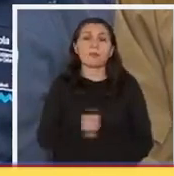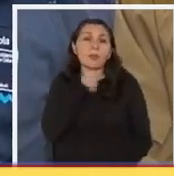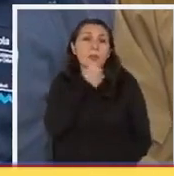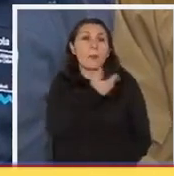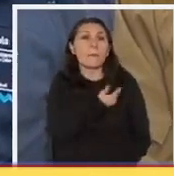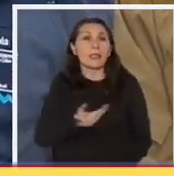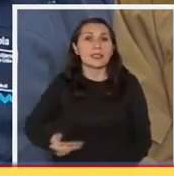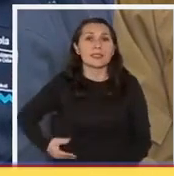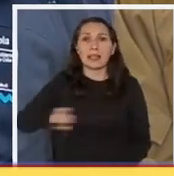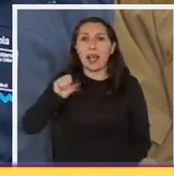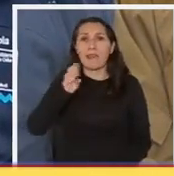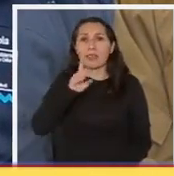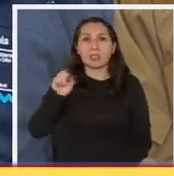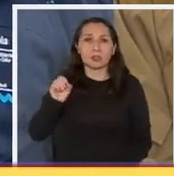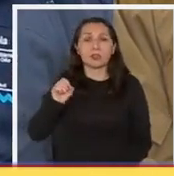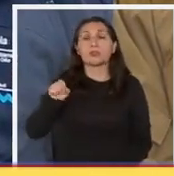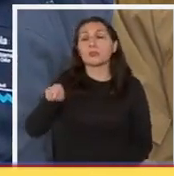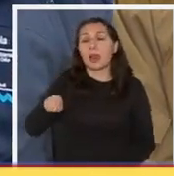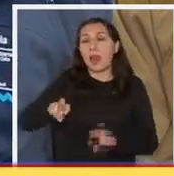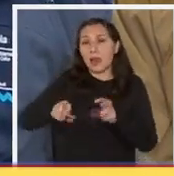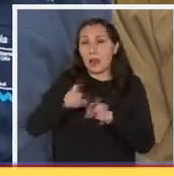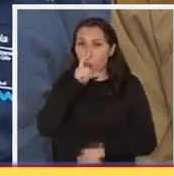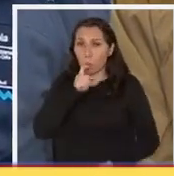Presidente, Luis Cabello, de LN Radio Curicó.